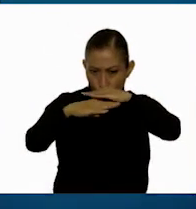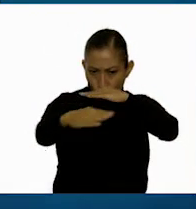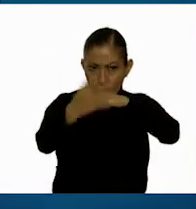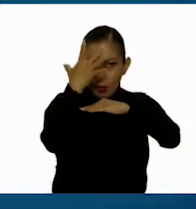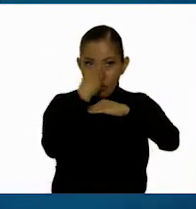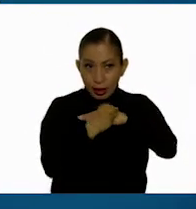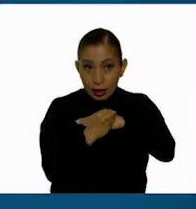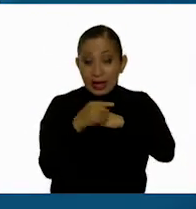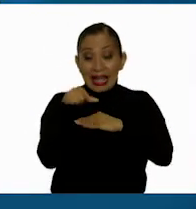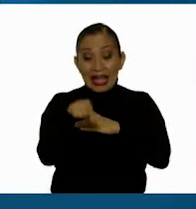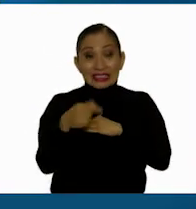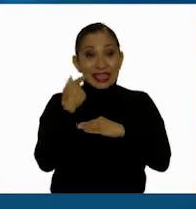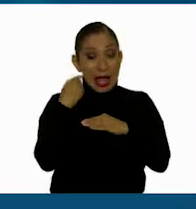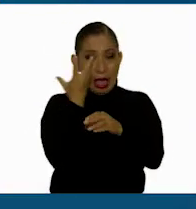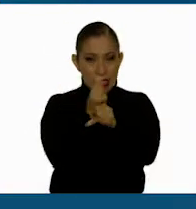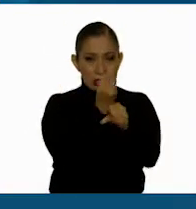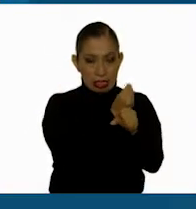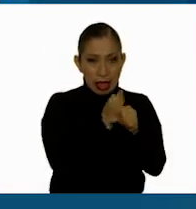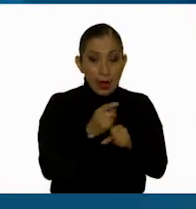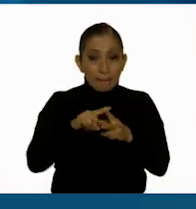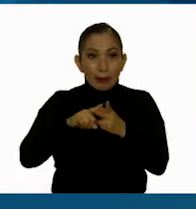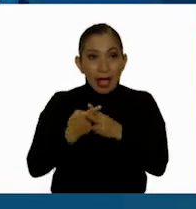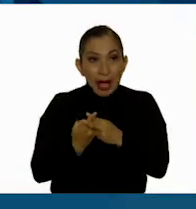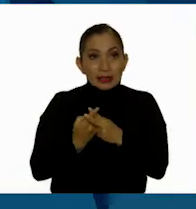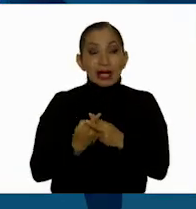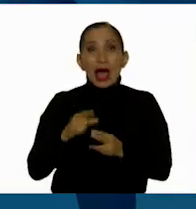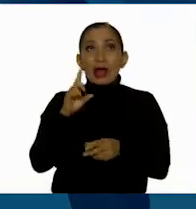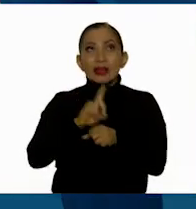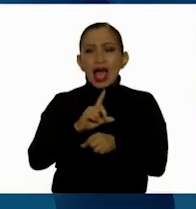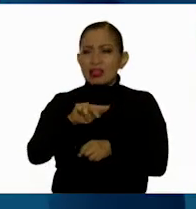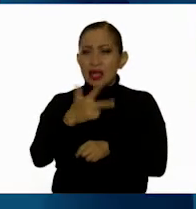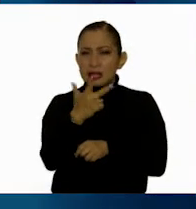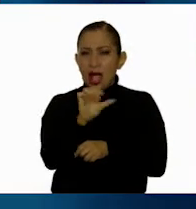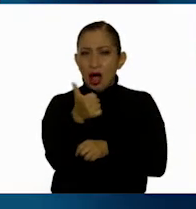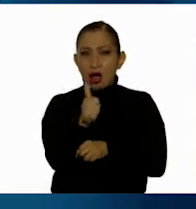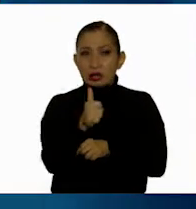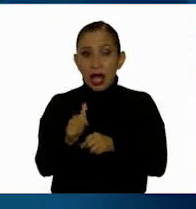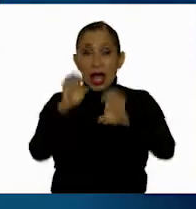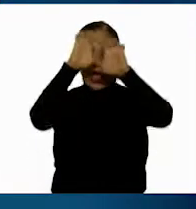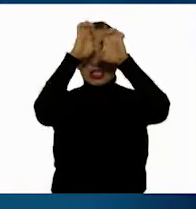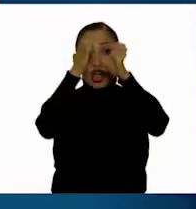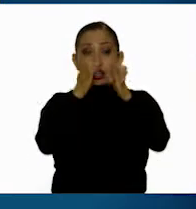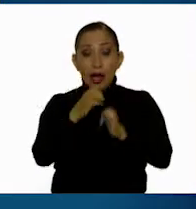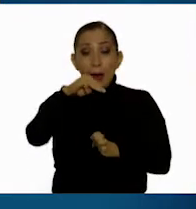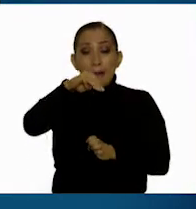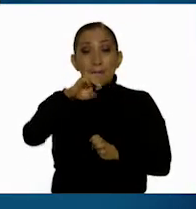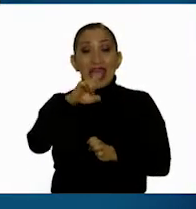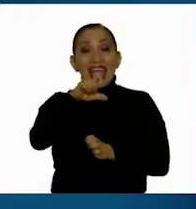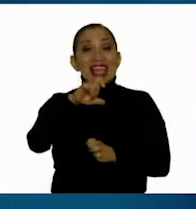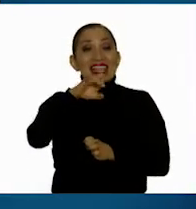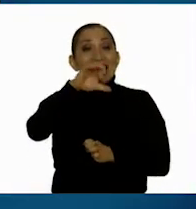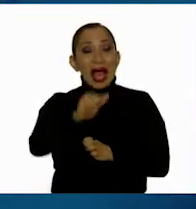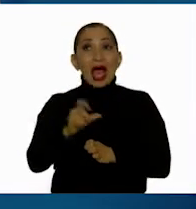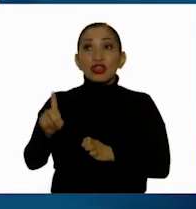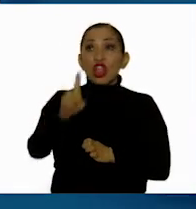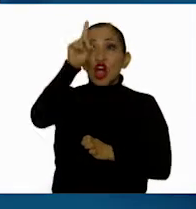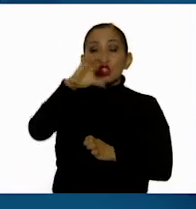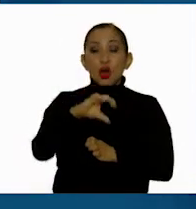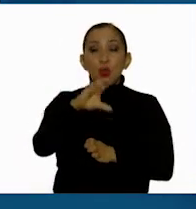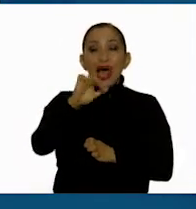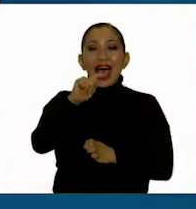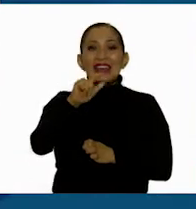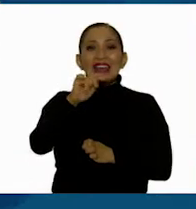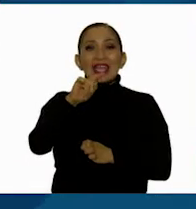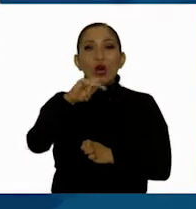atarjeas. Durante estos trabajos aparece el día 13 de agosto la gran escultura mexica que representa a la diosa Coatlicue